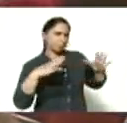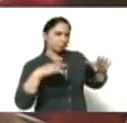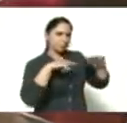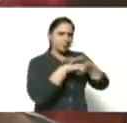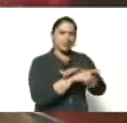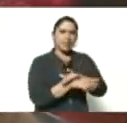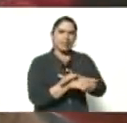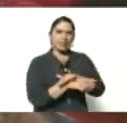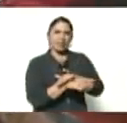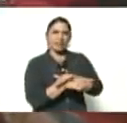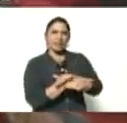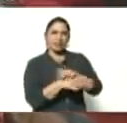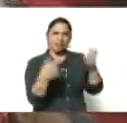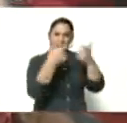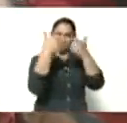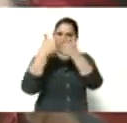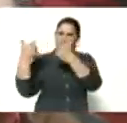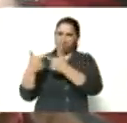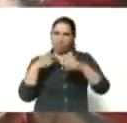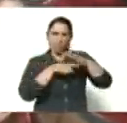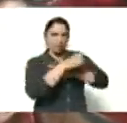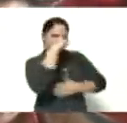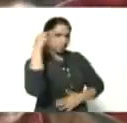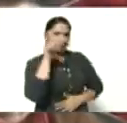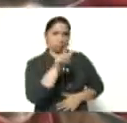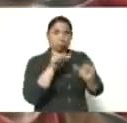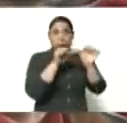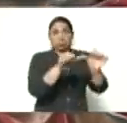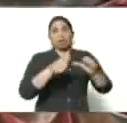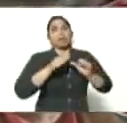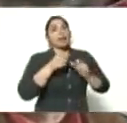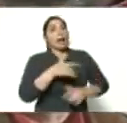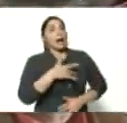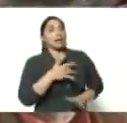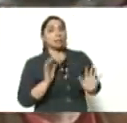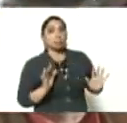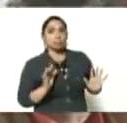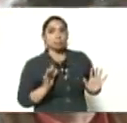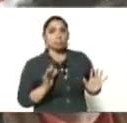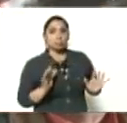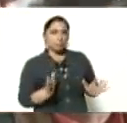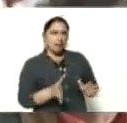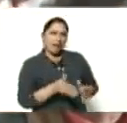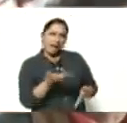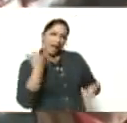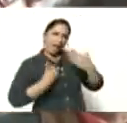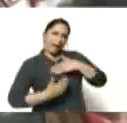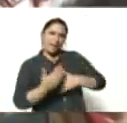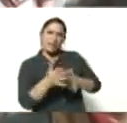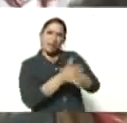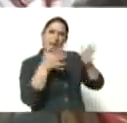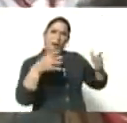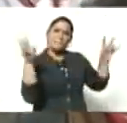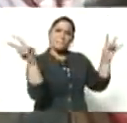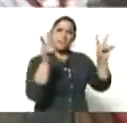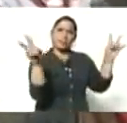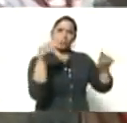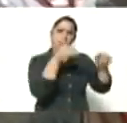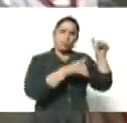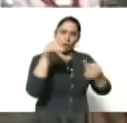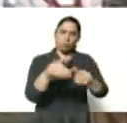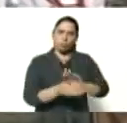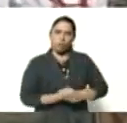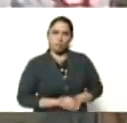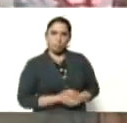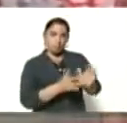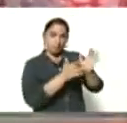¿no? De las peleas, se quedaron con las ganas. Aquella gran victoria electoral de